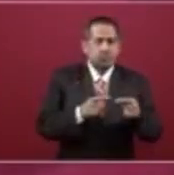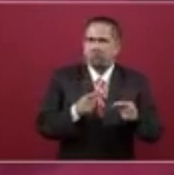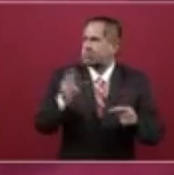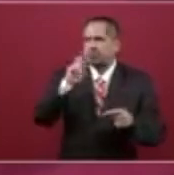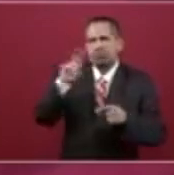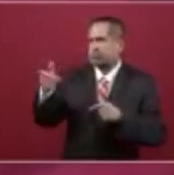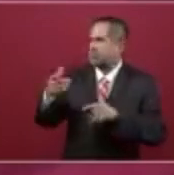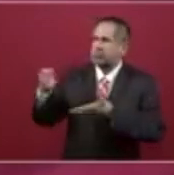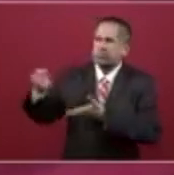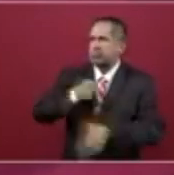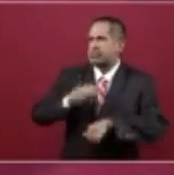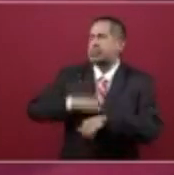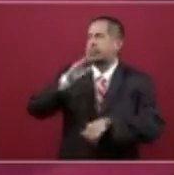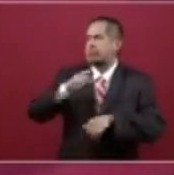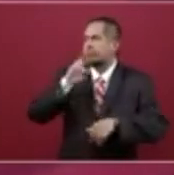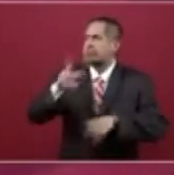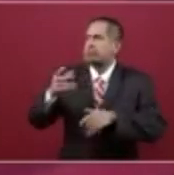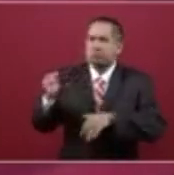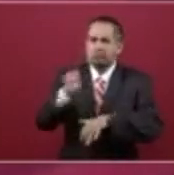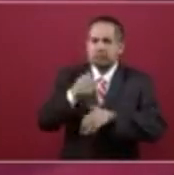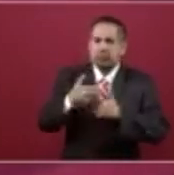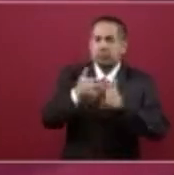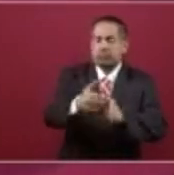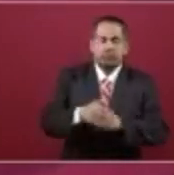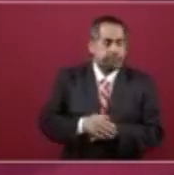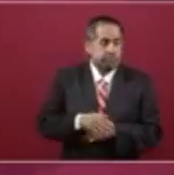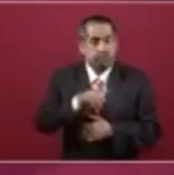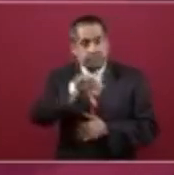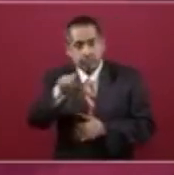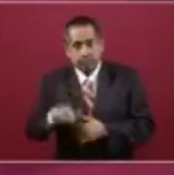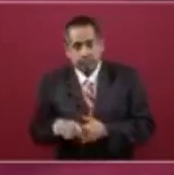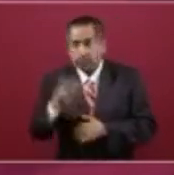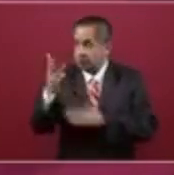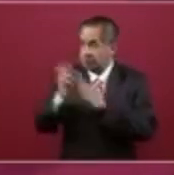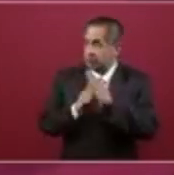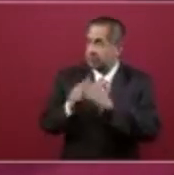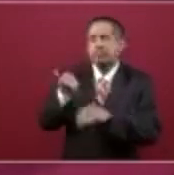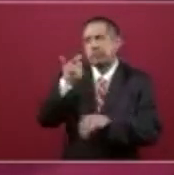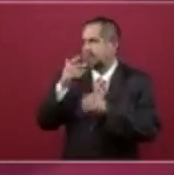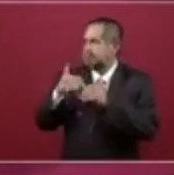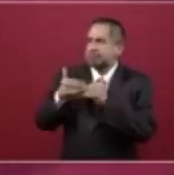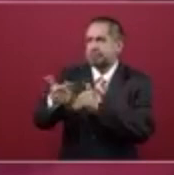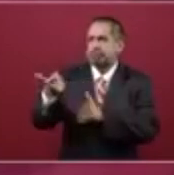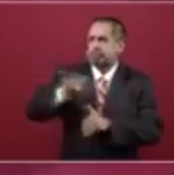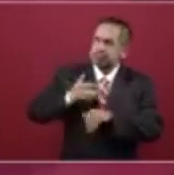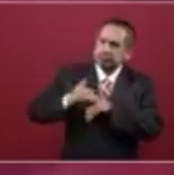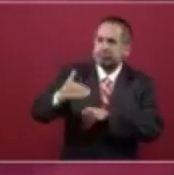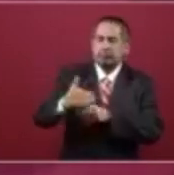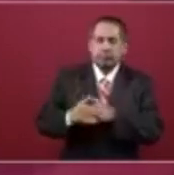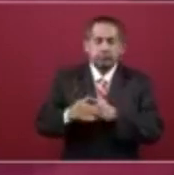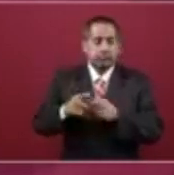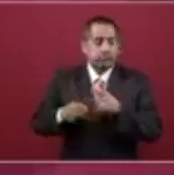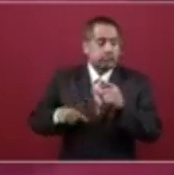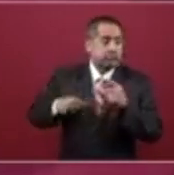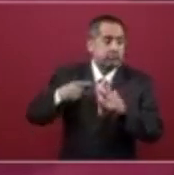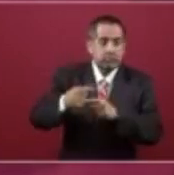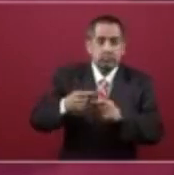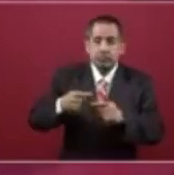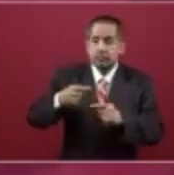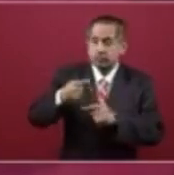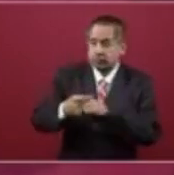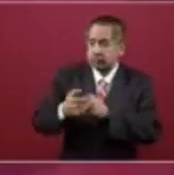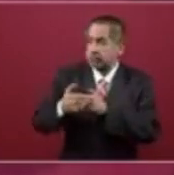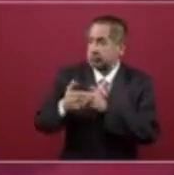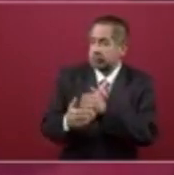de presupuesto. A los siguientes 3 meses, otra ampliación de presupuesto. Y a los siguientes meses, y así, y